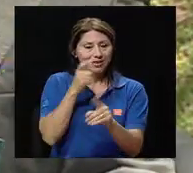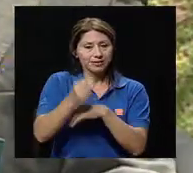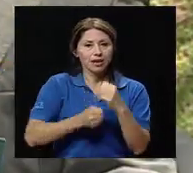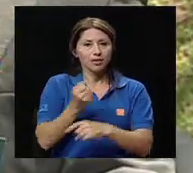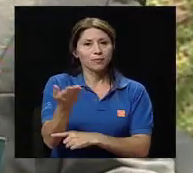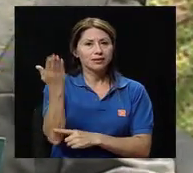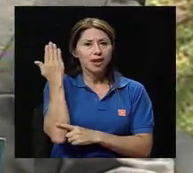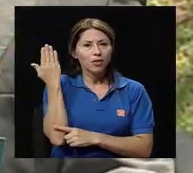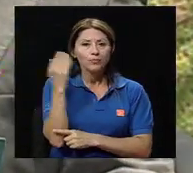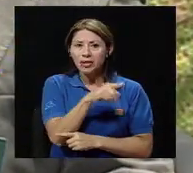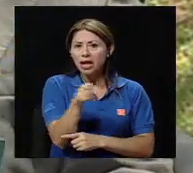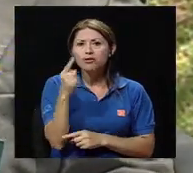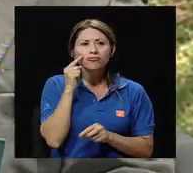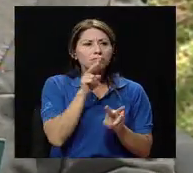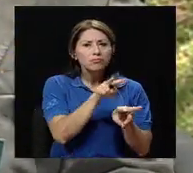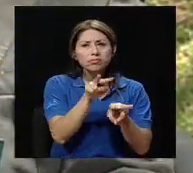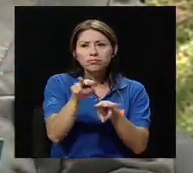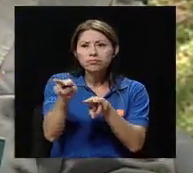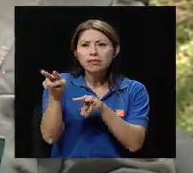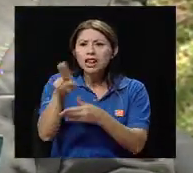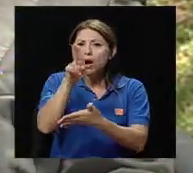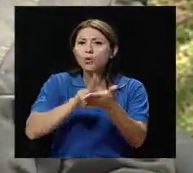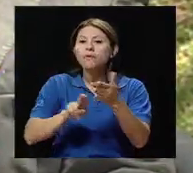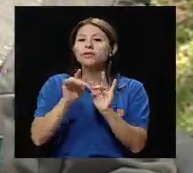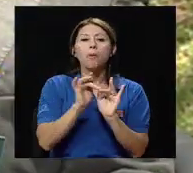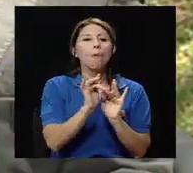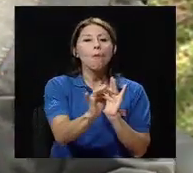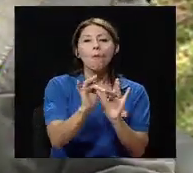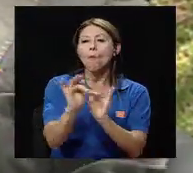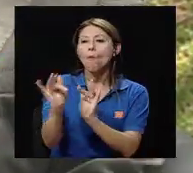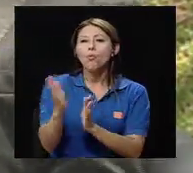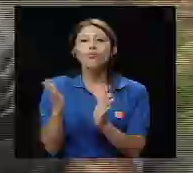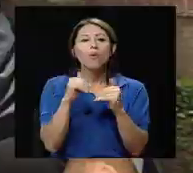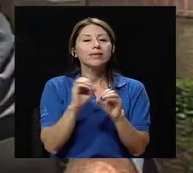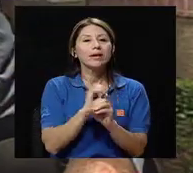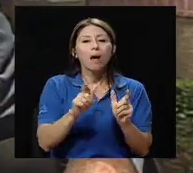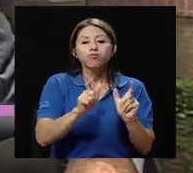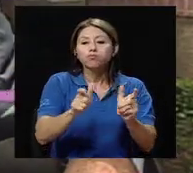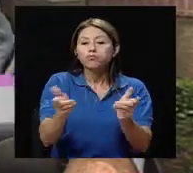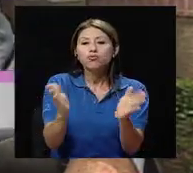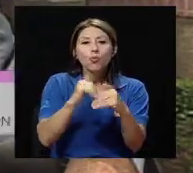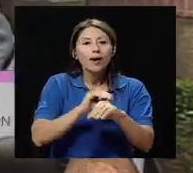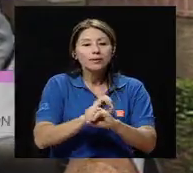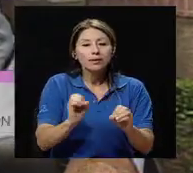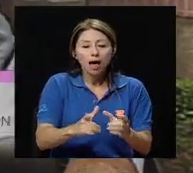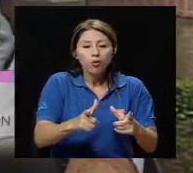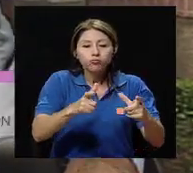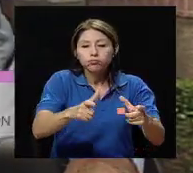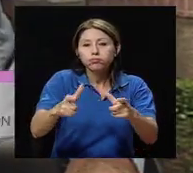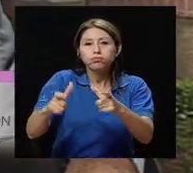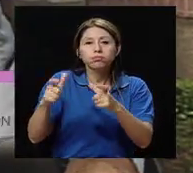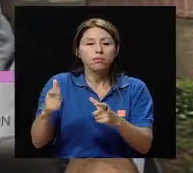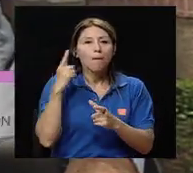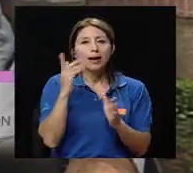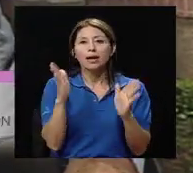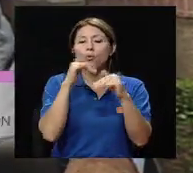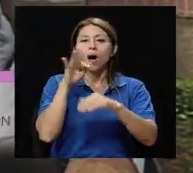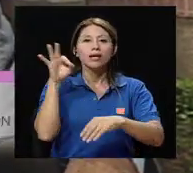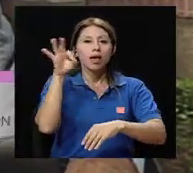de la universidad un espacio libre de criaderos del dengue. Don Luis Bernardo. Así es, entonces les comentaba